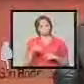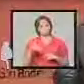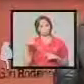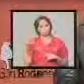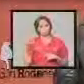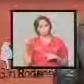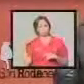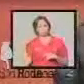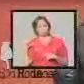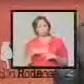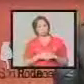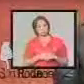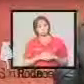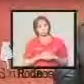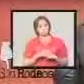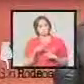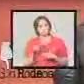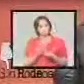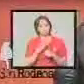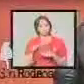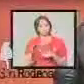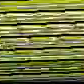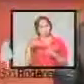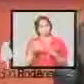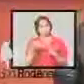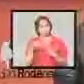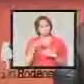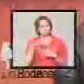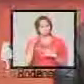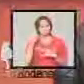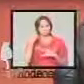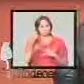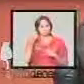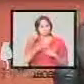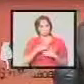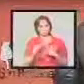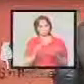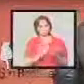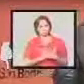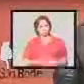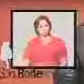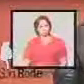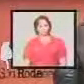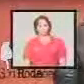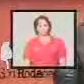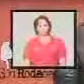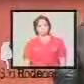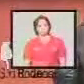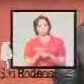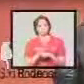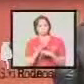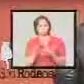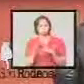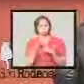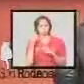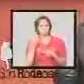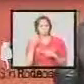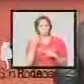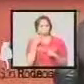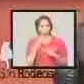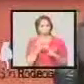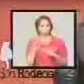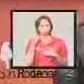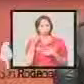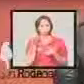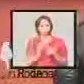cuando ella cumpla los 25 años. No entiendo yo. Ok, perfecto. Popular Pensión. Sí, por lo que le entiendo